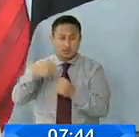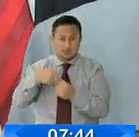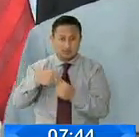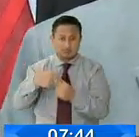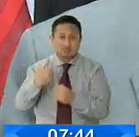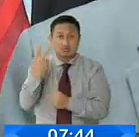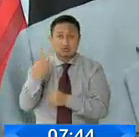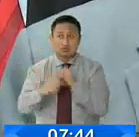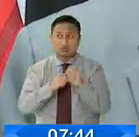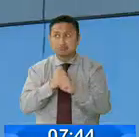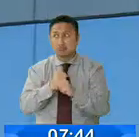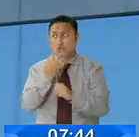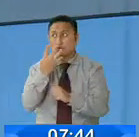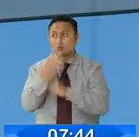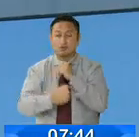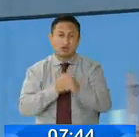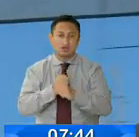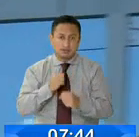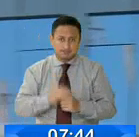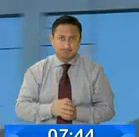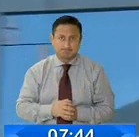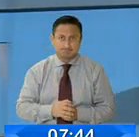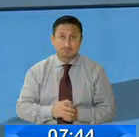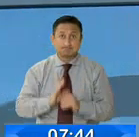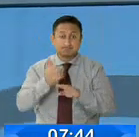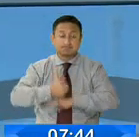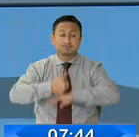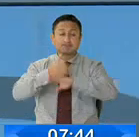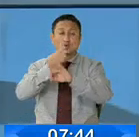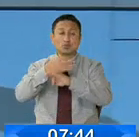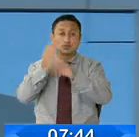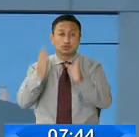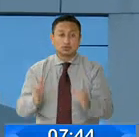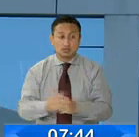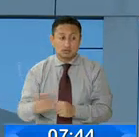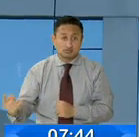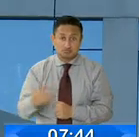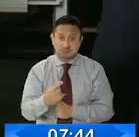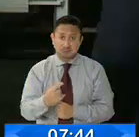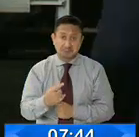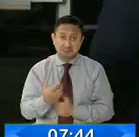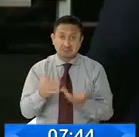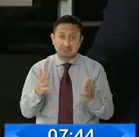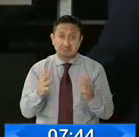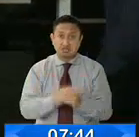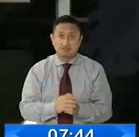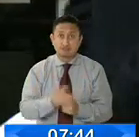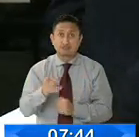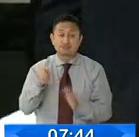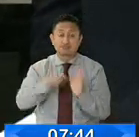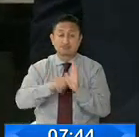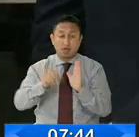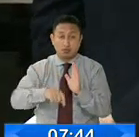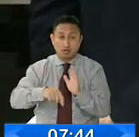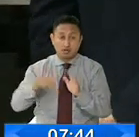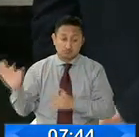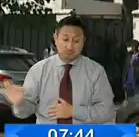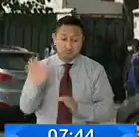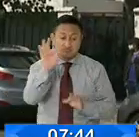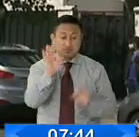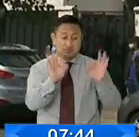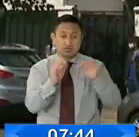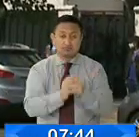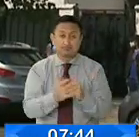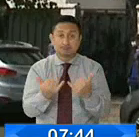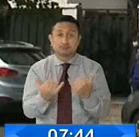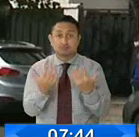de 2 a 4 años. Los funcionarios del máximo organismo electoral brillaron por la ausencia. Solo enviaron a sus defensas técnicas. Ahora